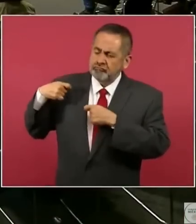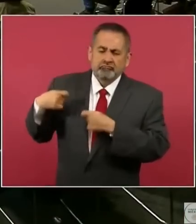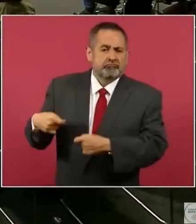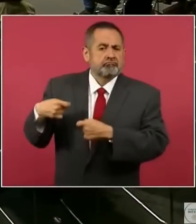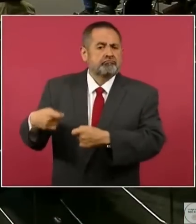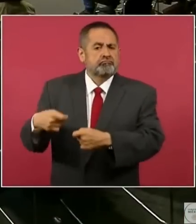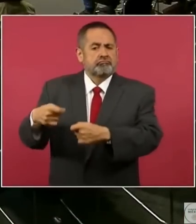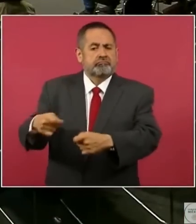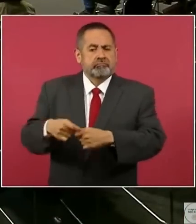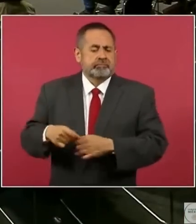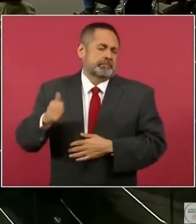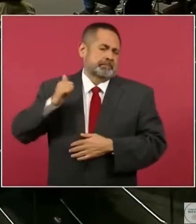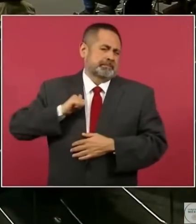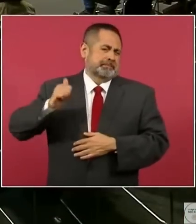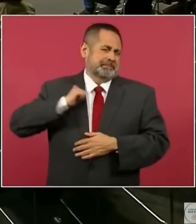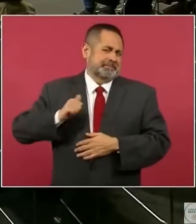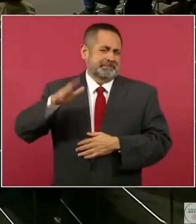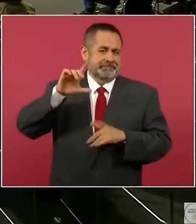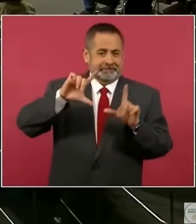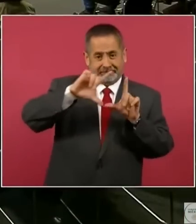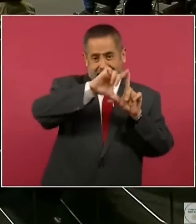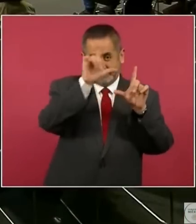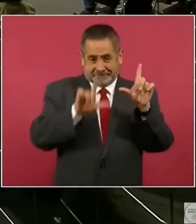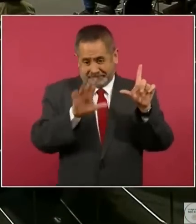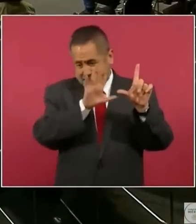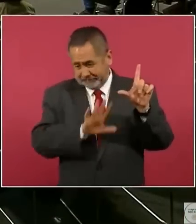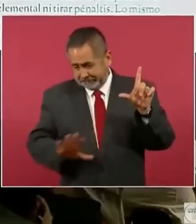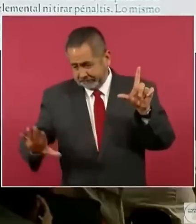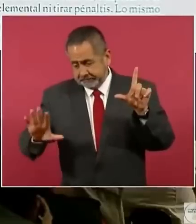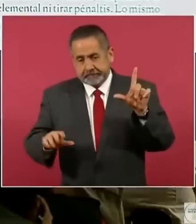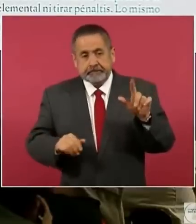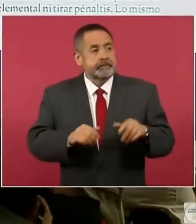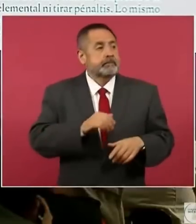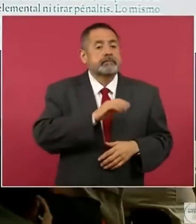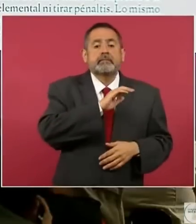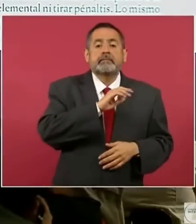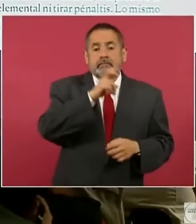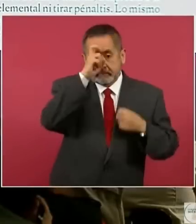que florecieron en México antes de la llegada de los europeos.